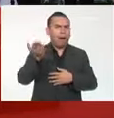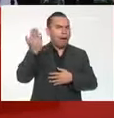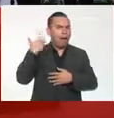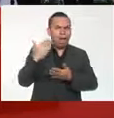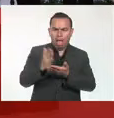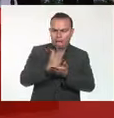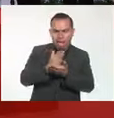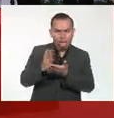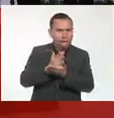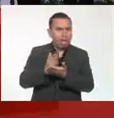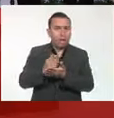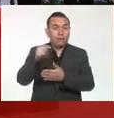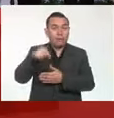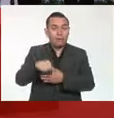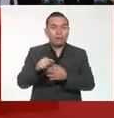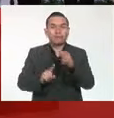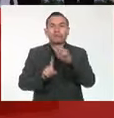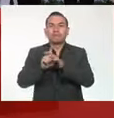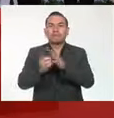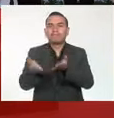mucho tiempo.